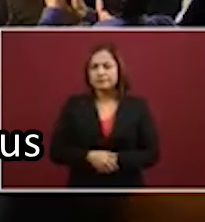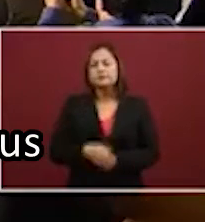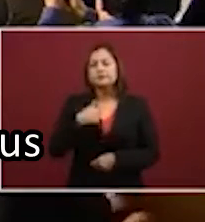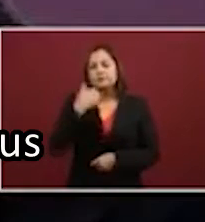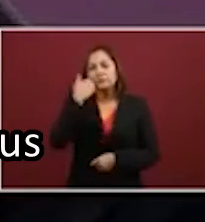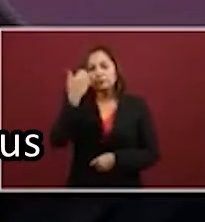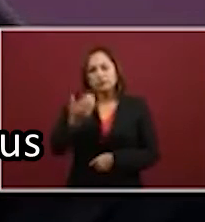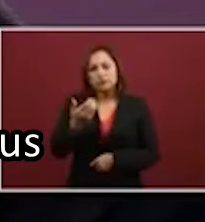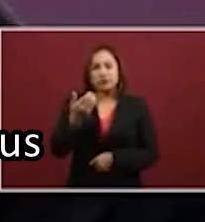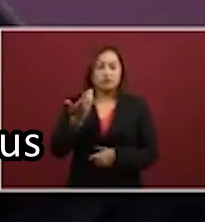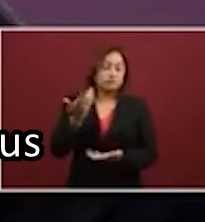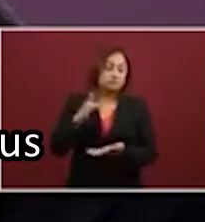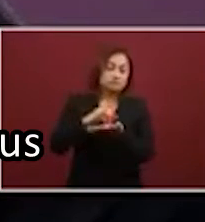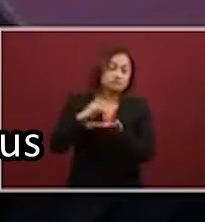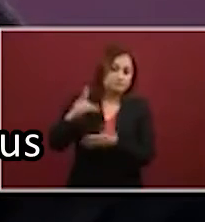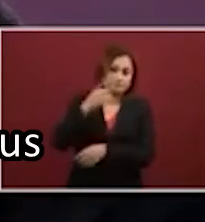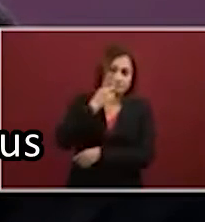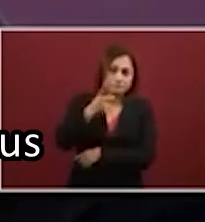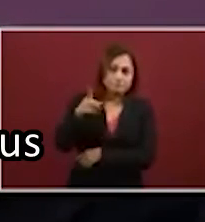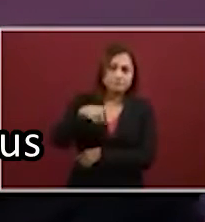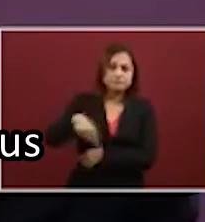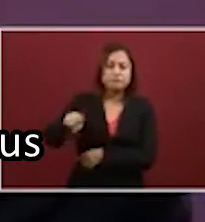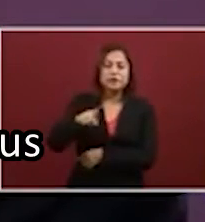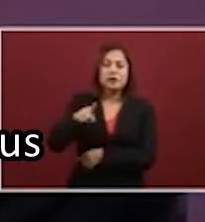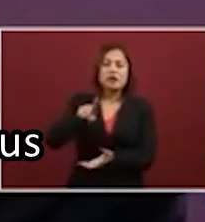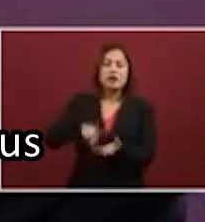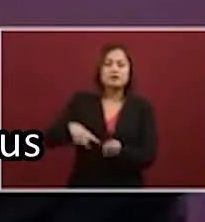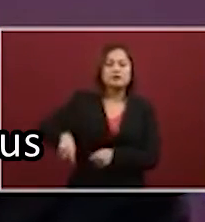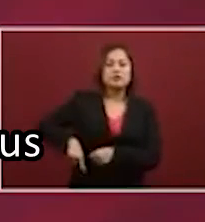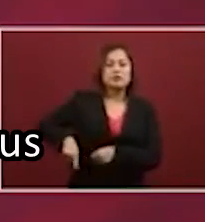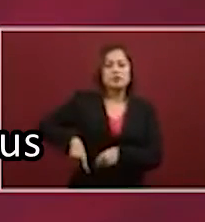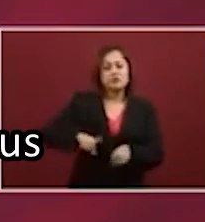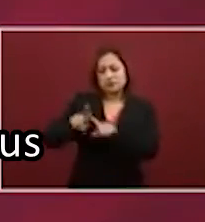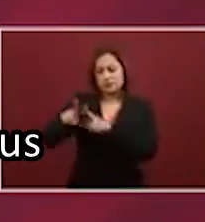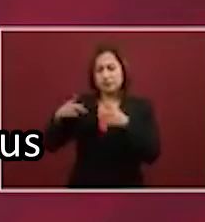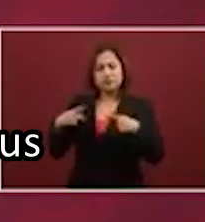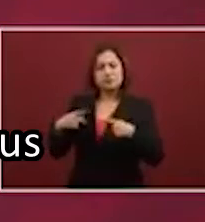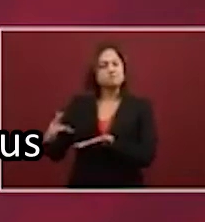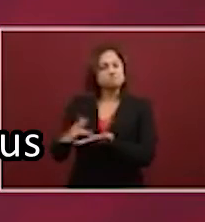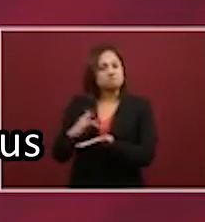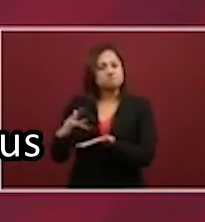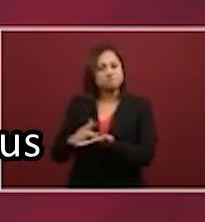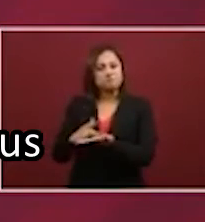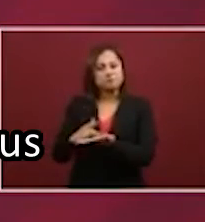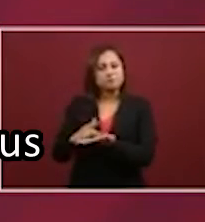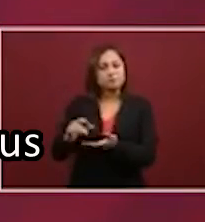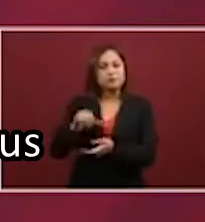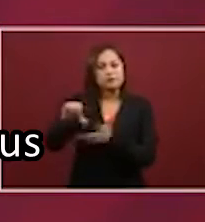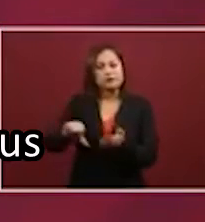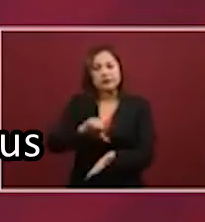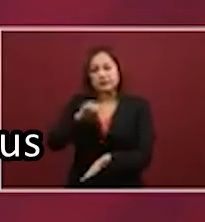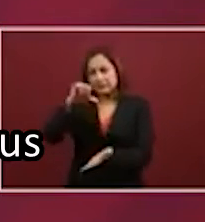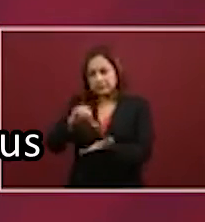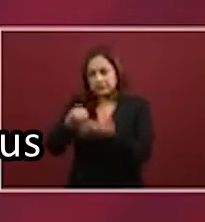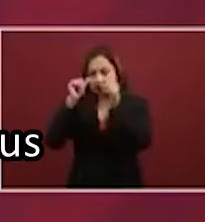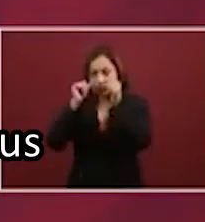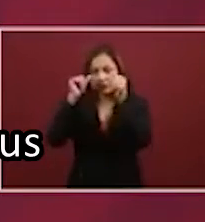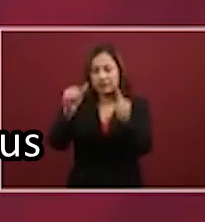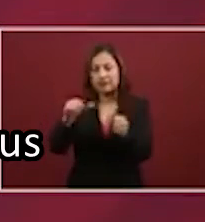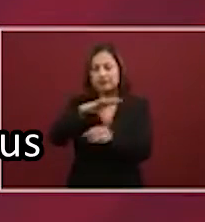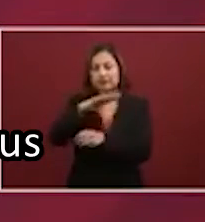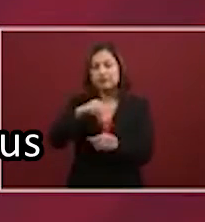subsecretario de Prevención y Promoción de la Salud, Hugo López-Gatell, afirmó que en México la mitad de la población fallece por enfermedades